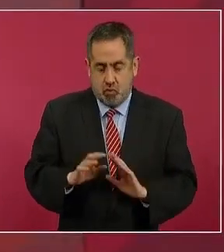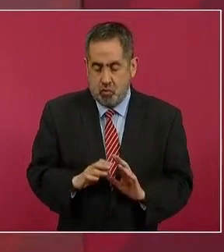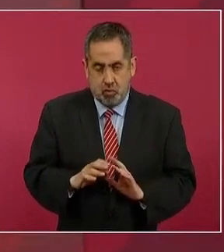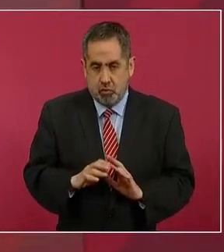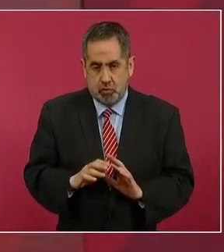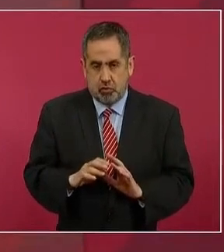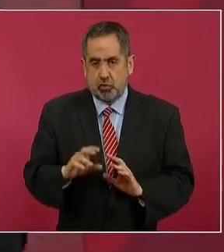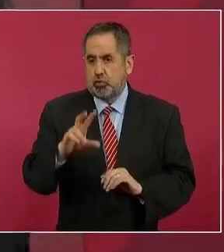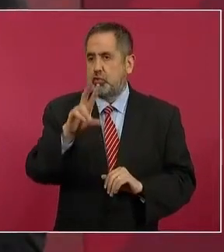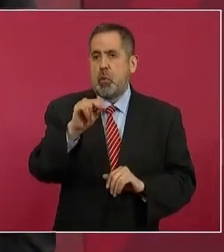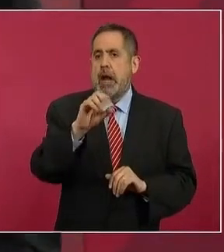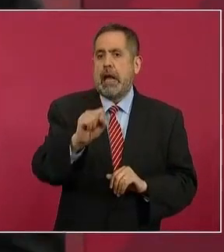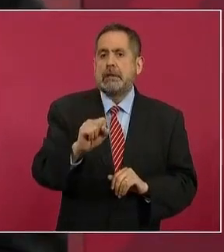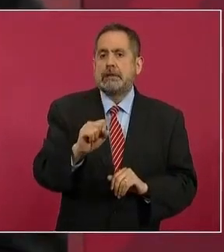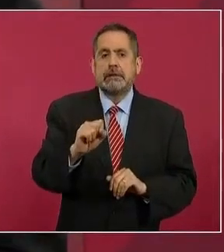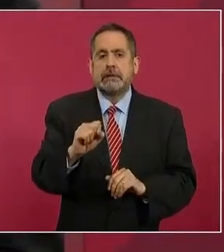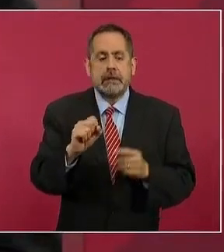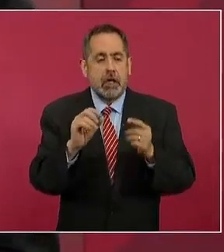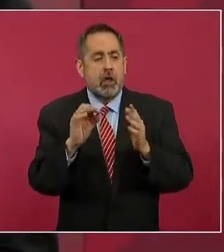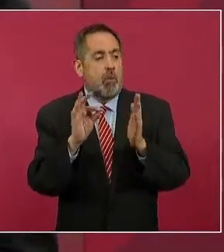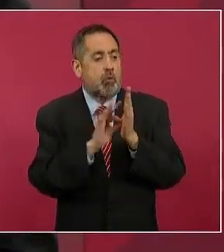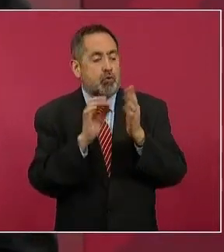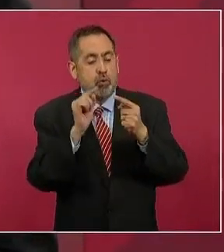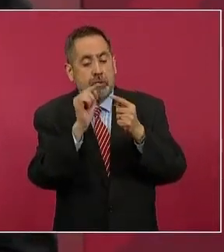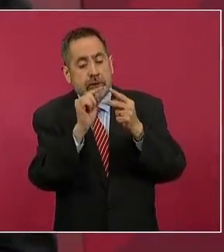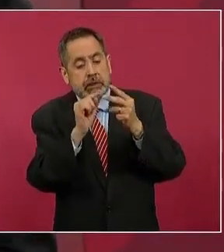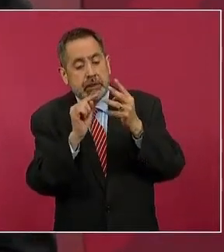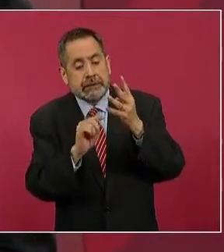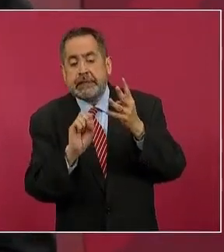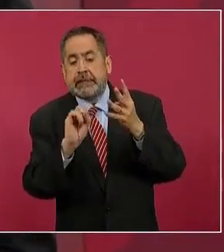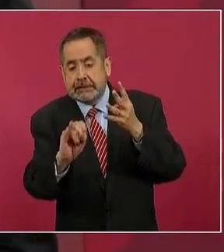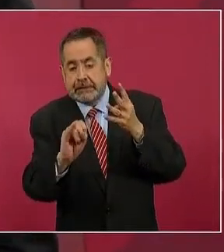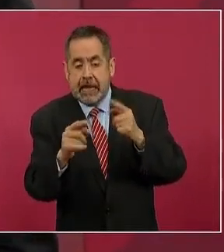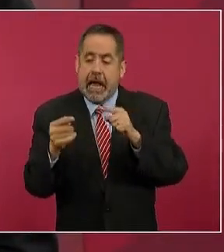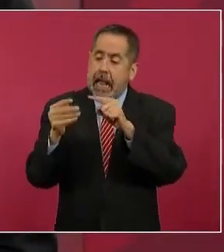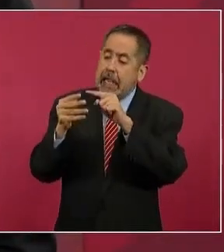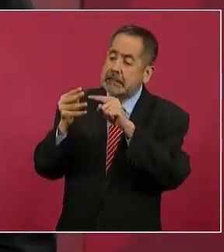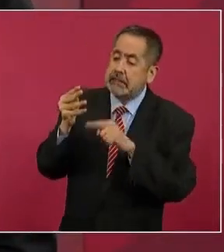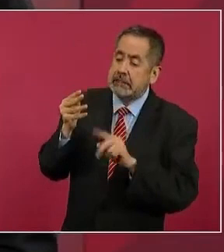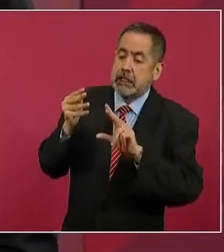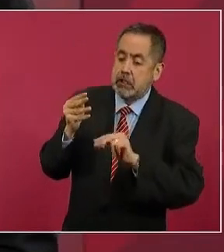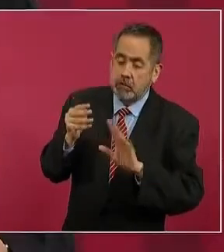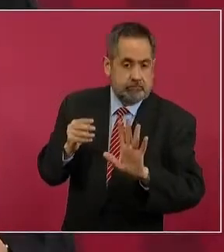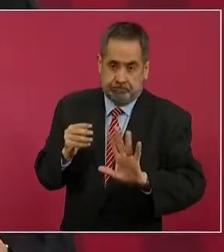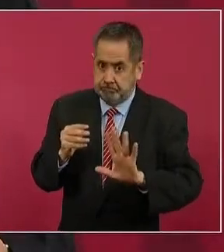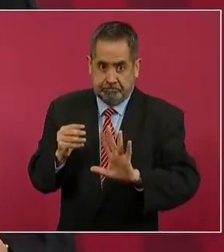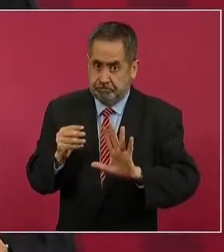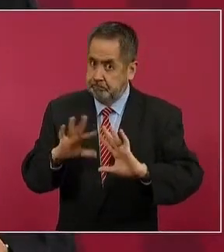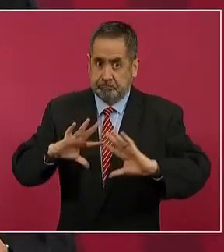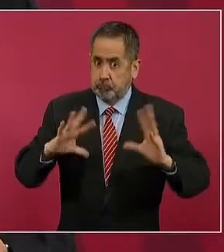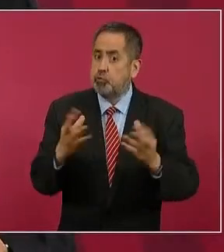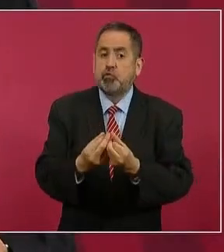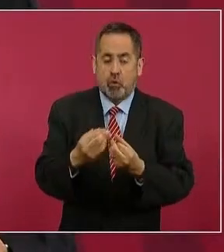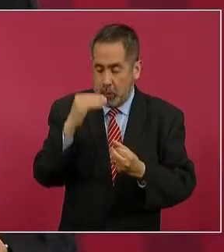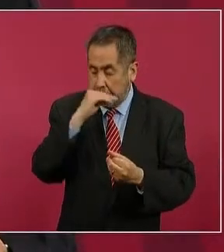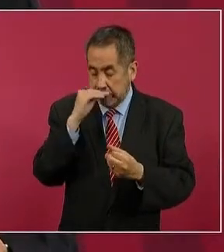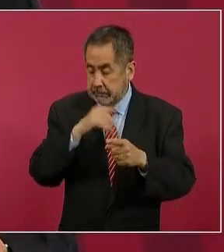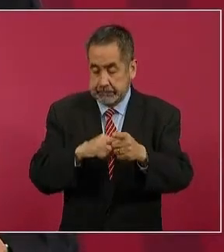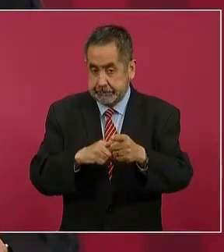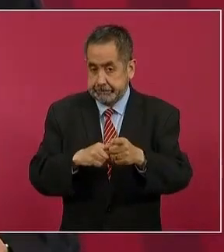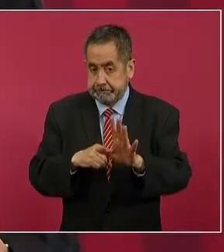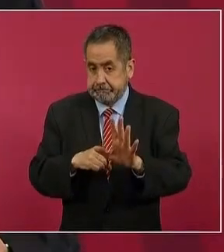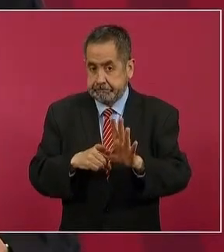a un determinado número de claves o de medicinas y